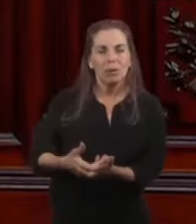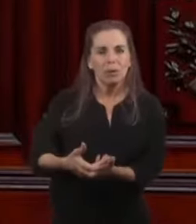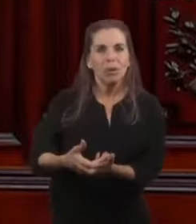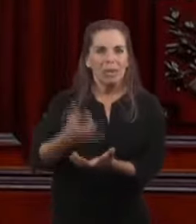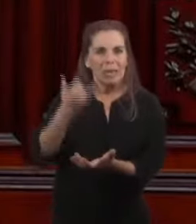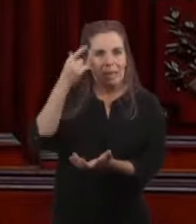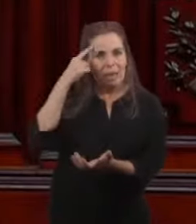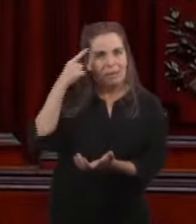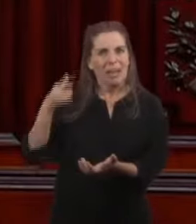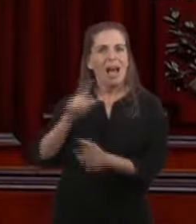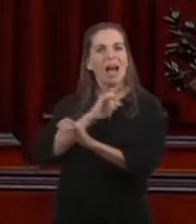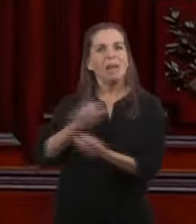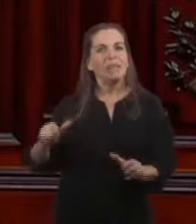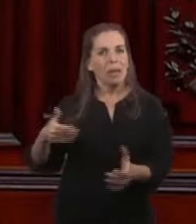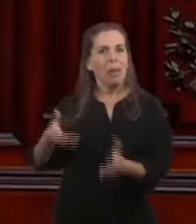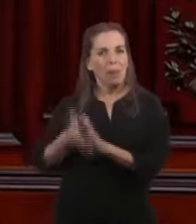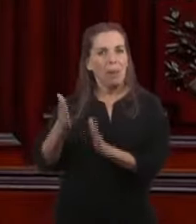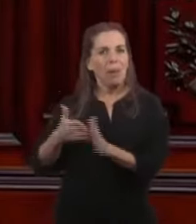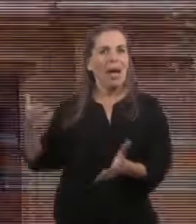han